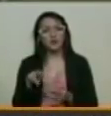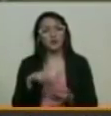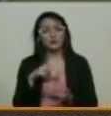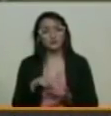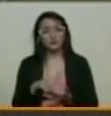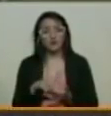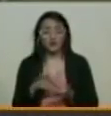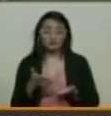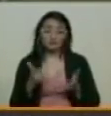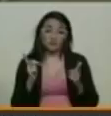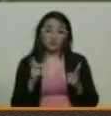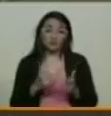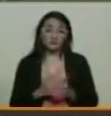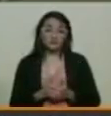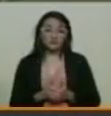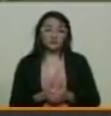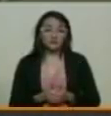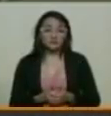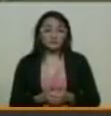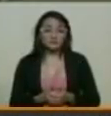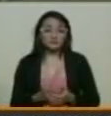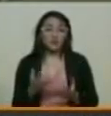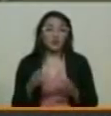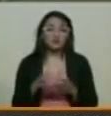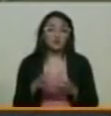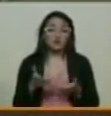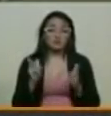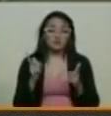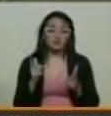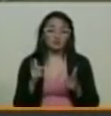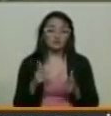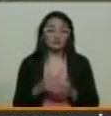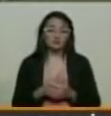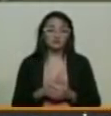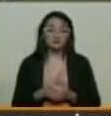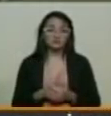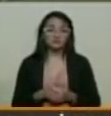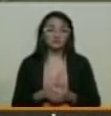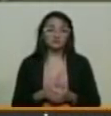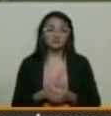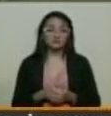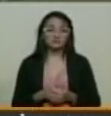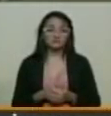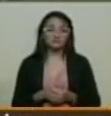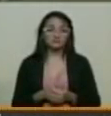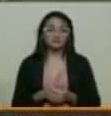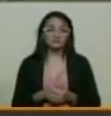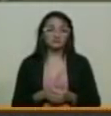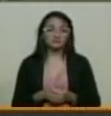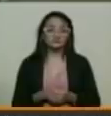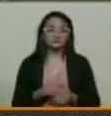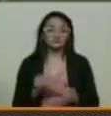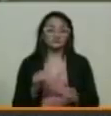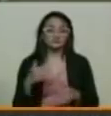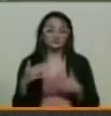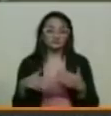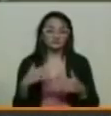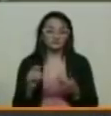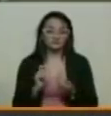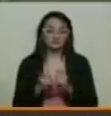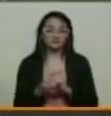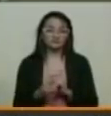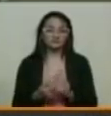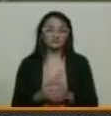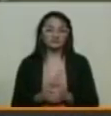estaban habilitados. Estamos hablando de las organizaciones habilitadas para ello, puesto que ya habían atravesado su proceso de renovación,